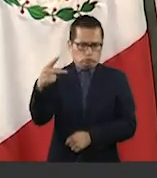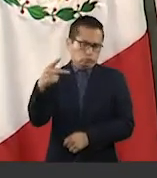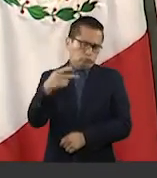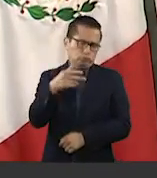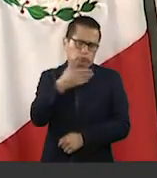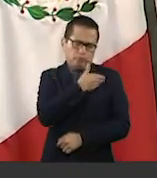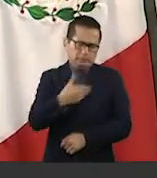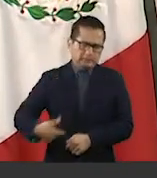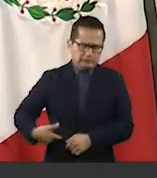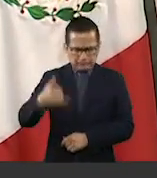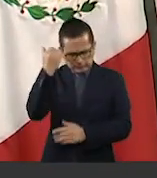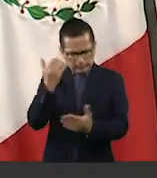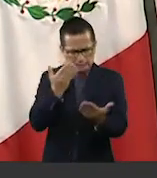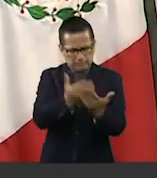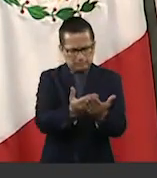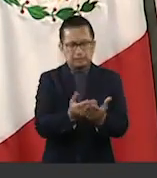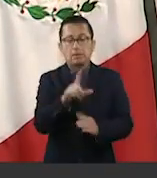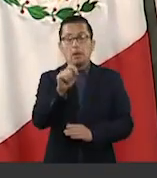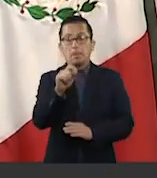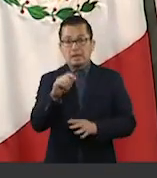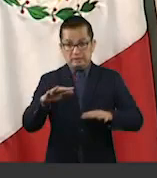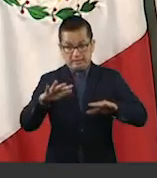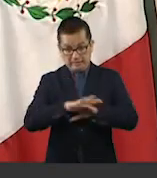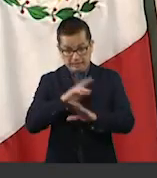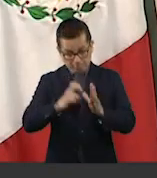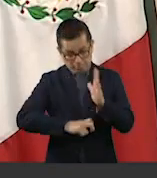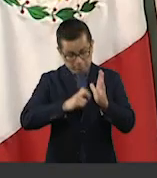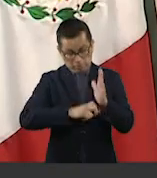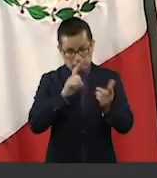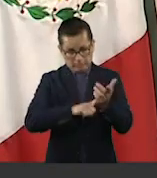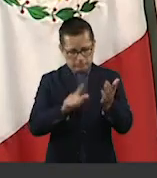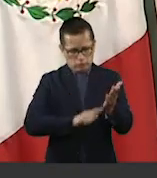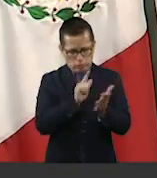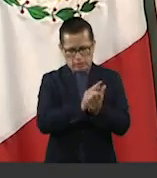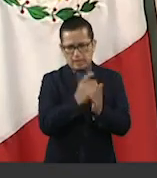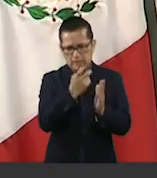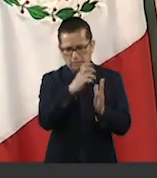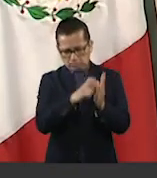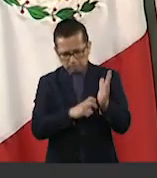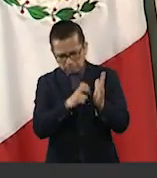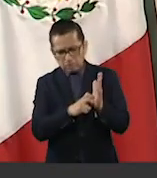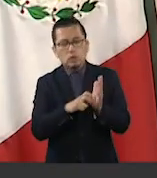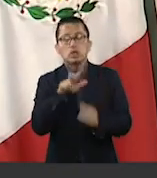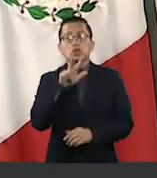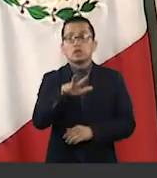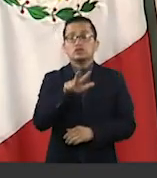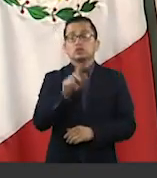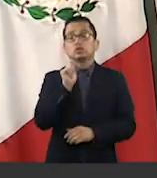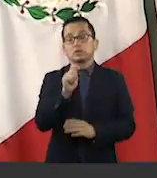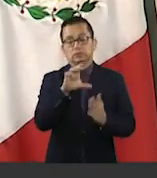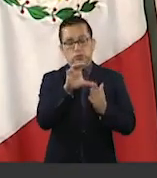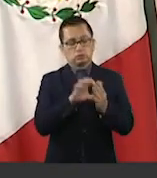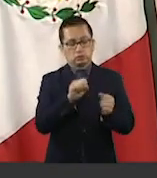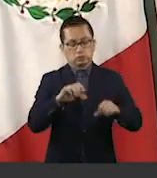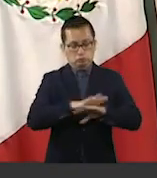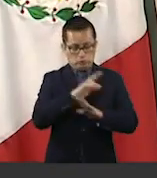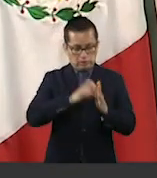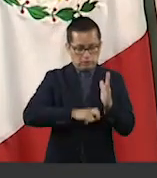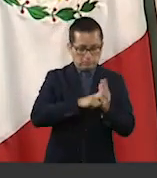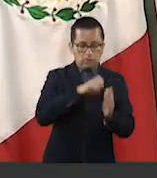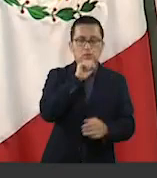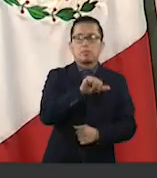presentó el titular del ejecutivo 18 de ellas constitucionales como bien lo saben y las